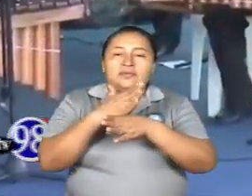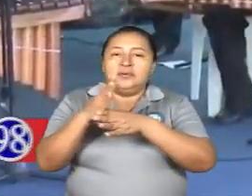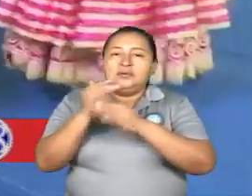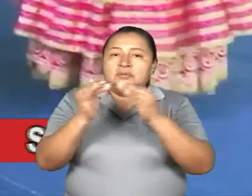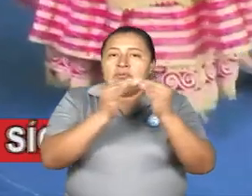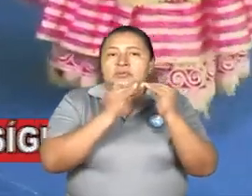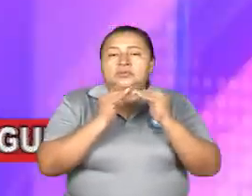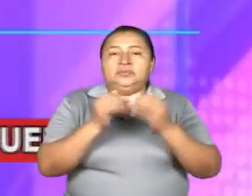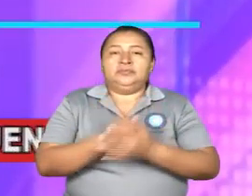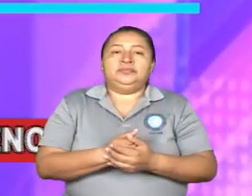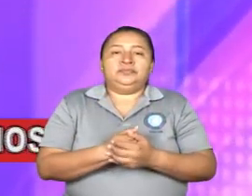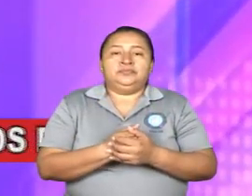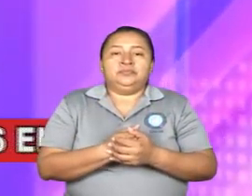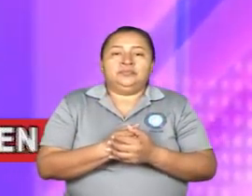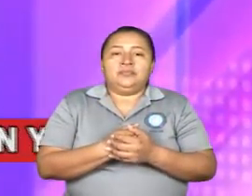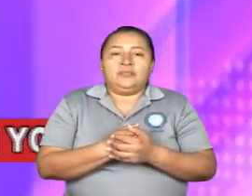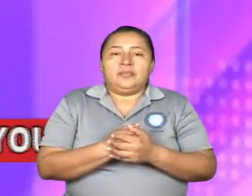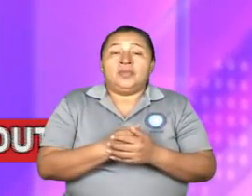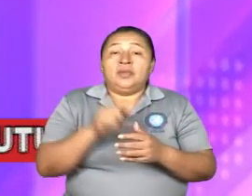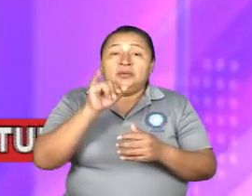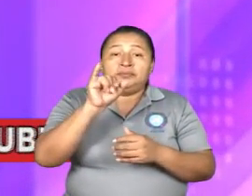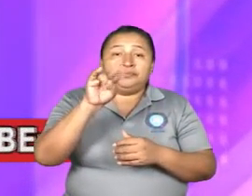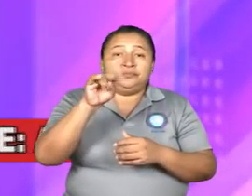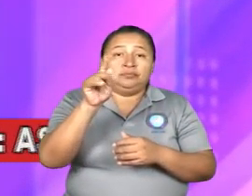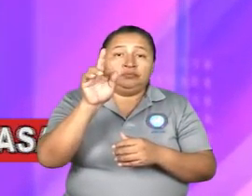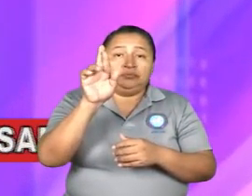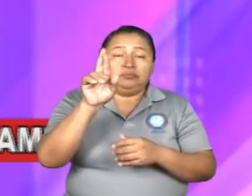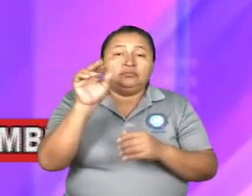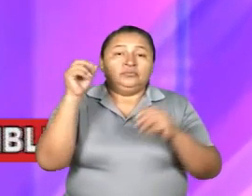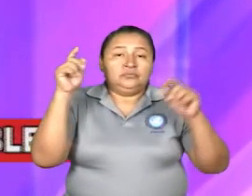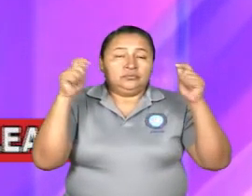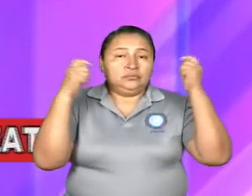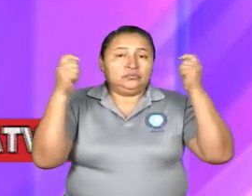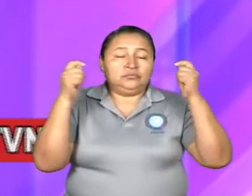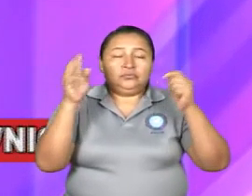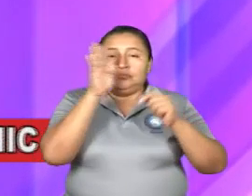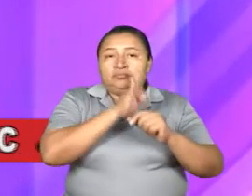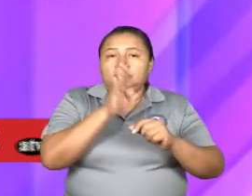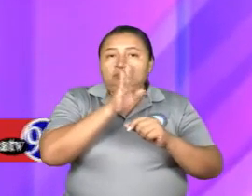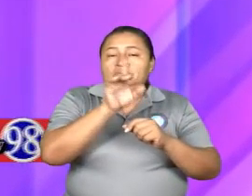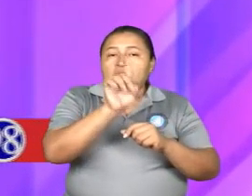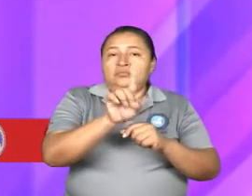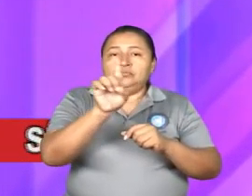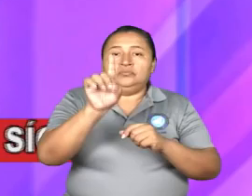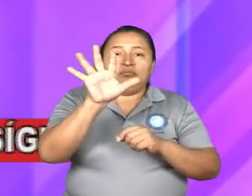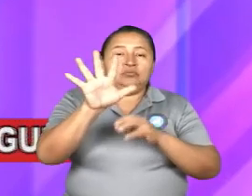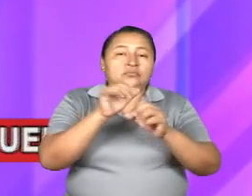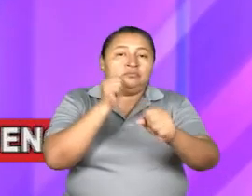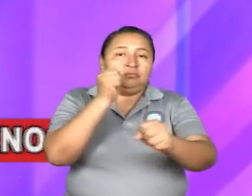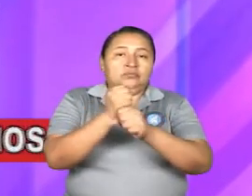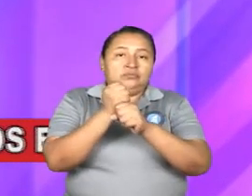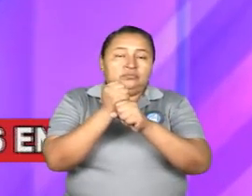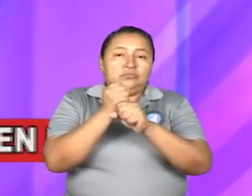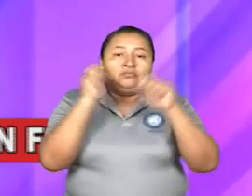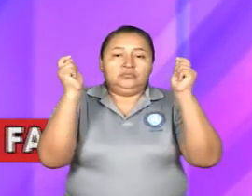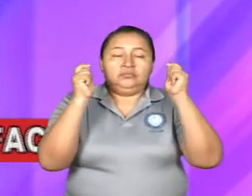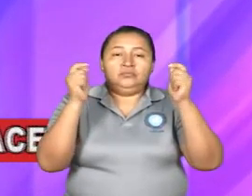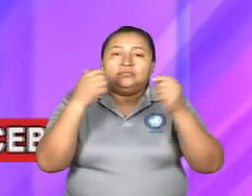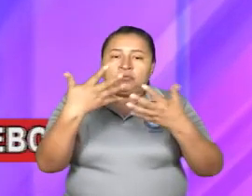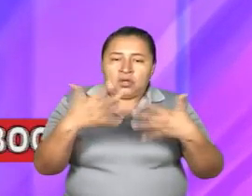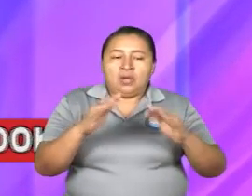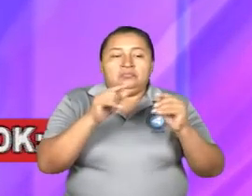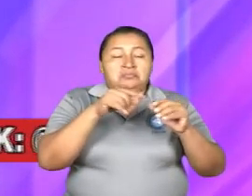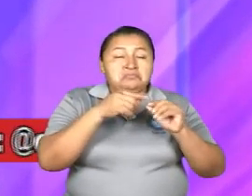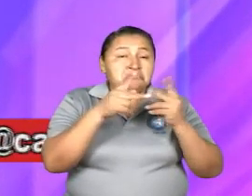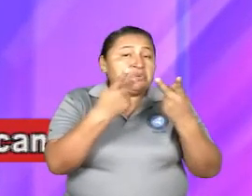ciudades. El INTUR celebra en Bluefield el 115 aniversario de haber sido elevada